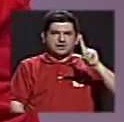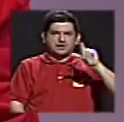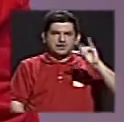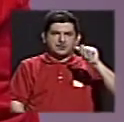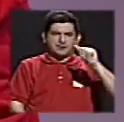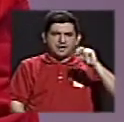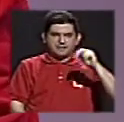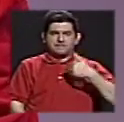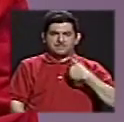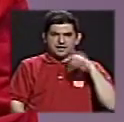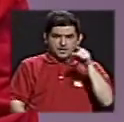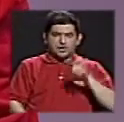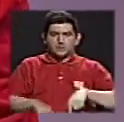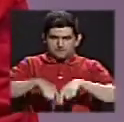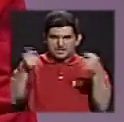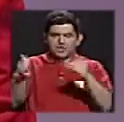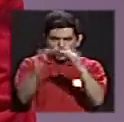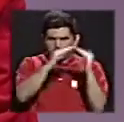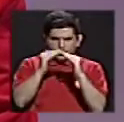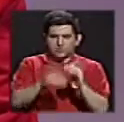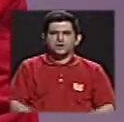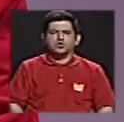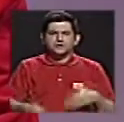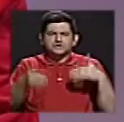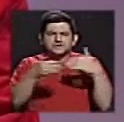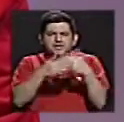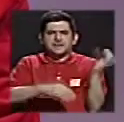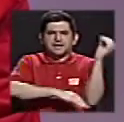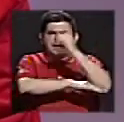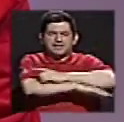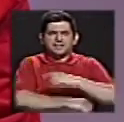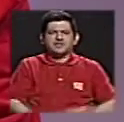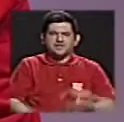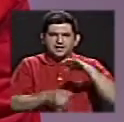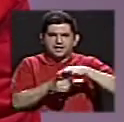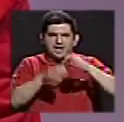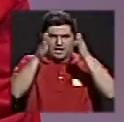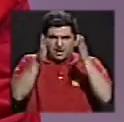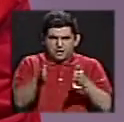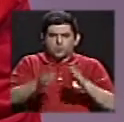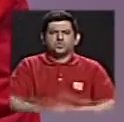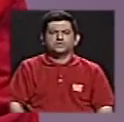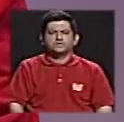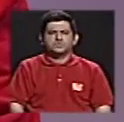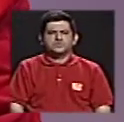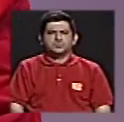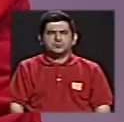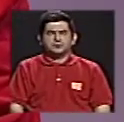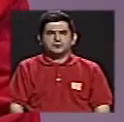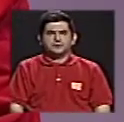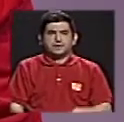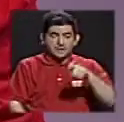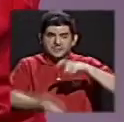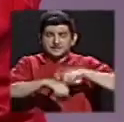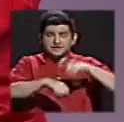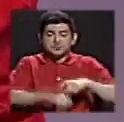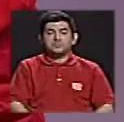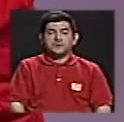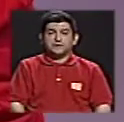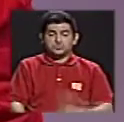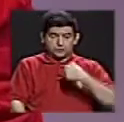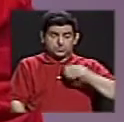un periódico. Y acercándonos a la celebración del Día del Agricultor, me dio la dicha de